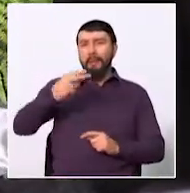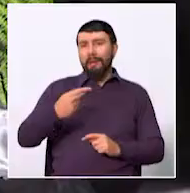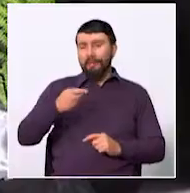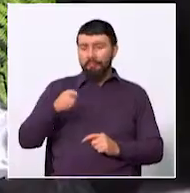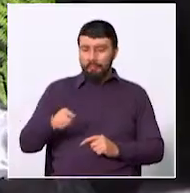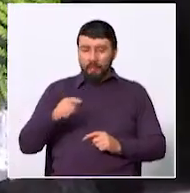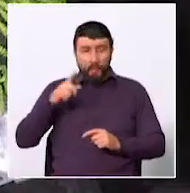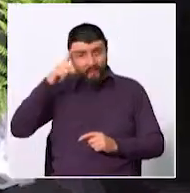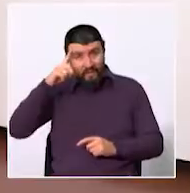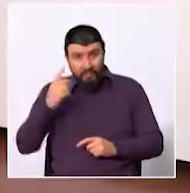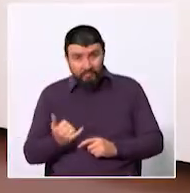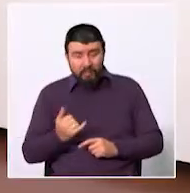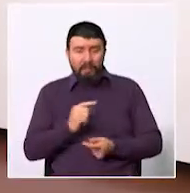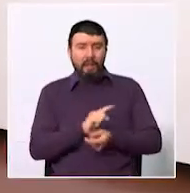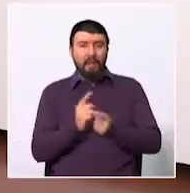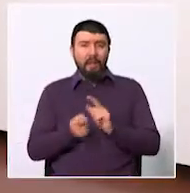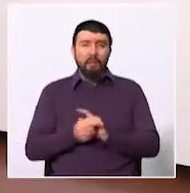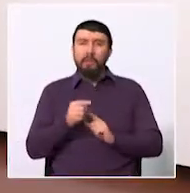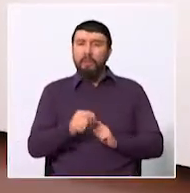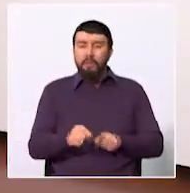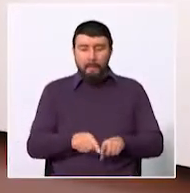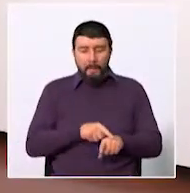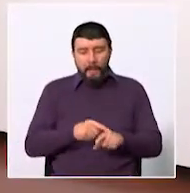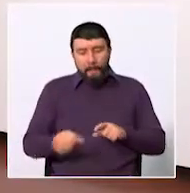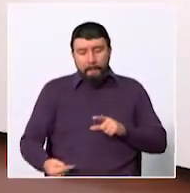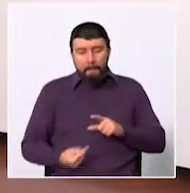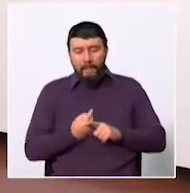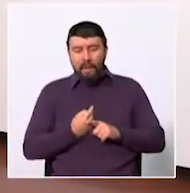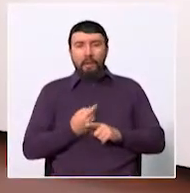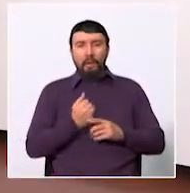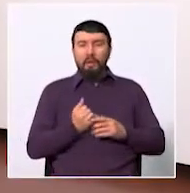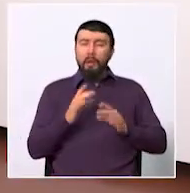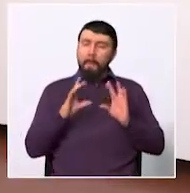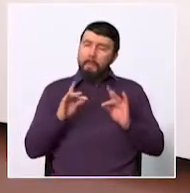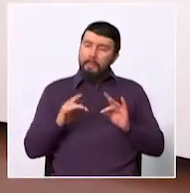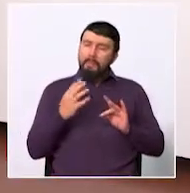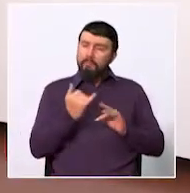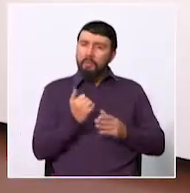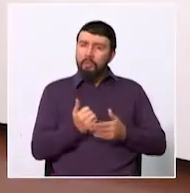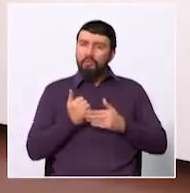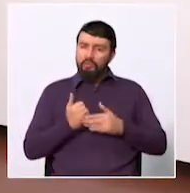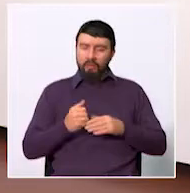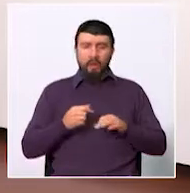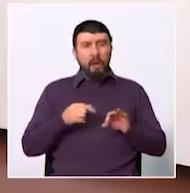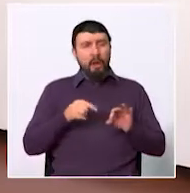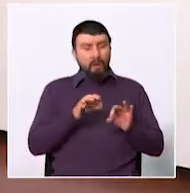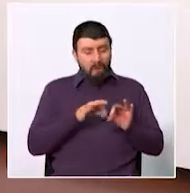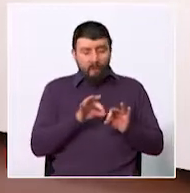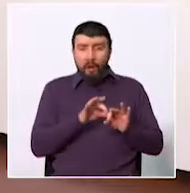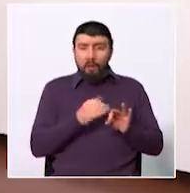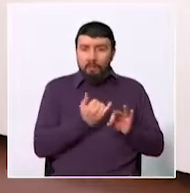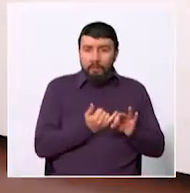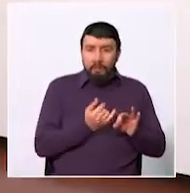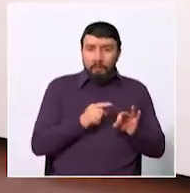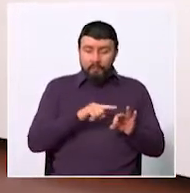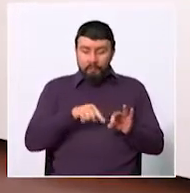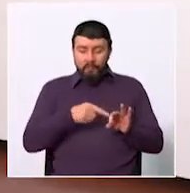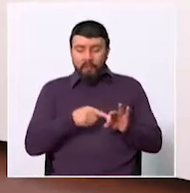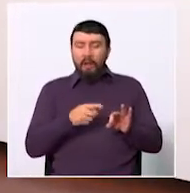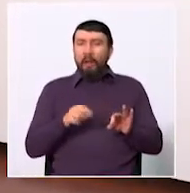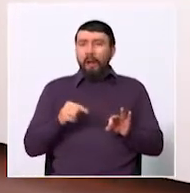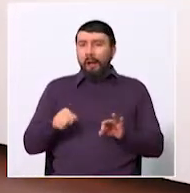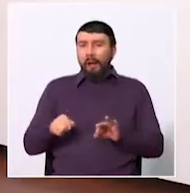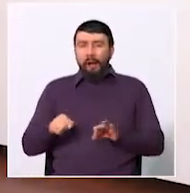vagina y están en unas barras humectantes húmedas que sirven vía rectal y vía vaginal y para